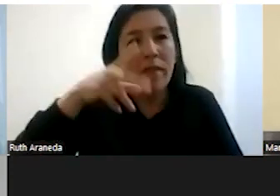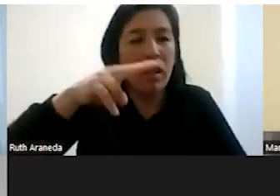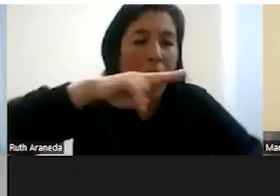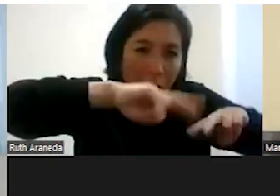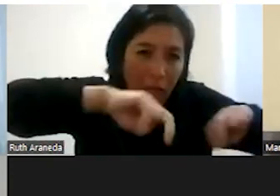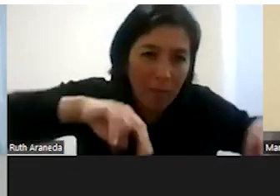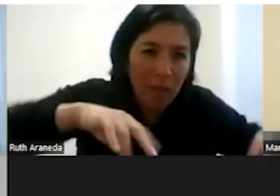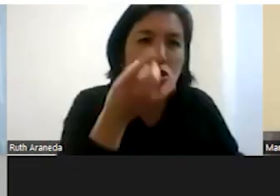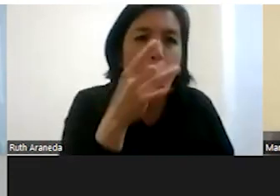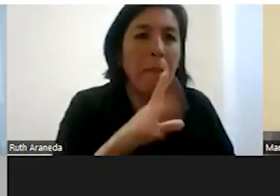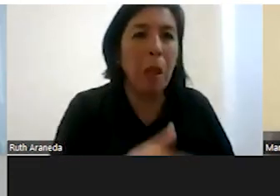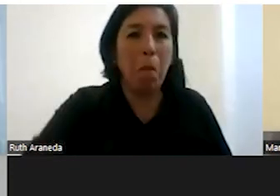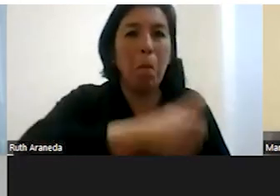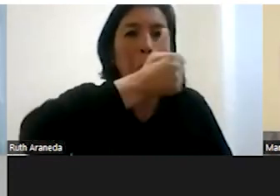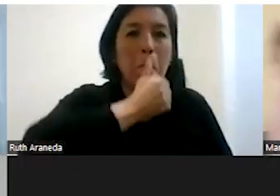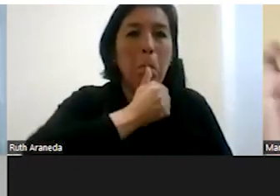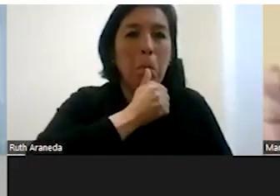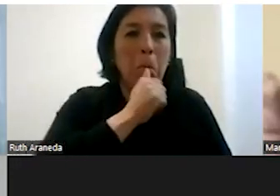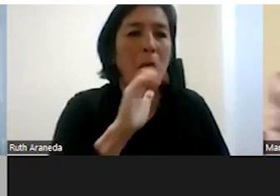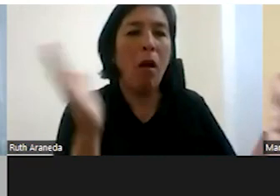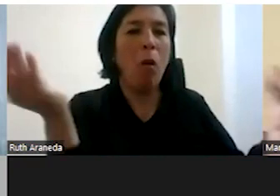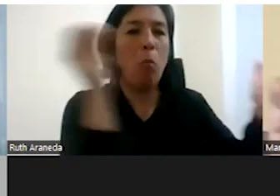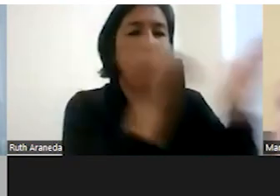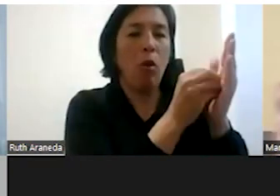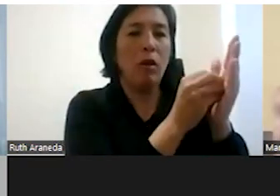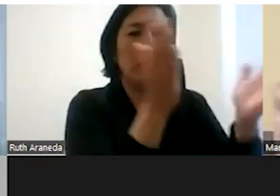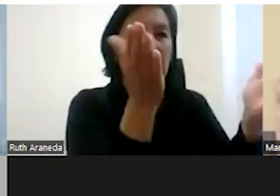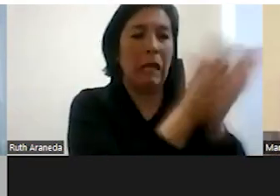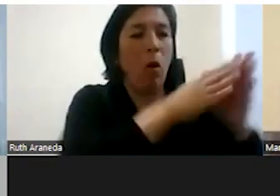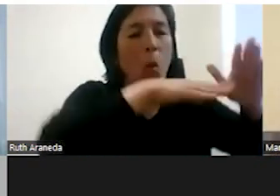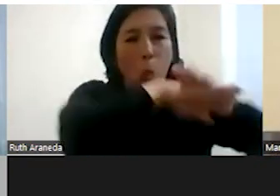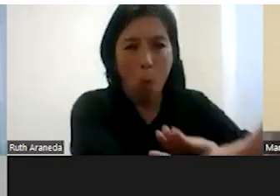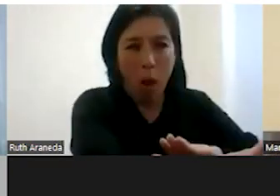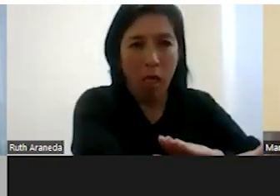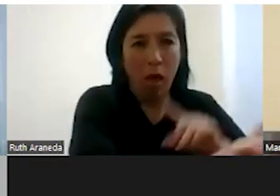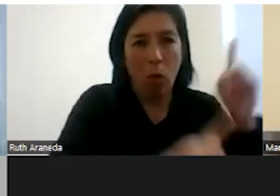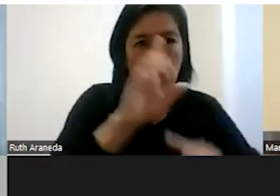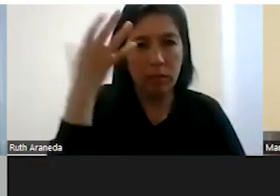paper especializados con un lenguaje técnico que también es difícil a veces comprender.